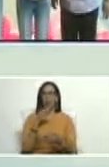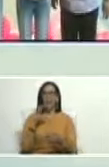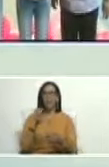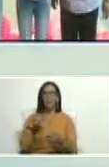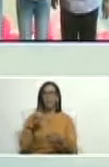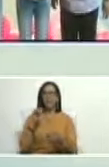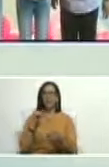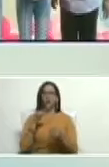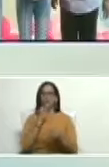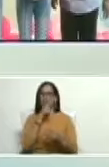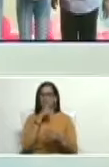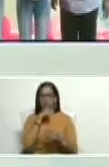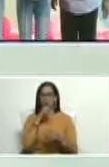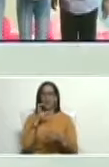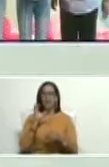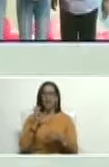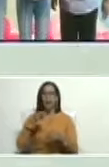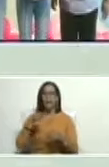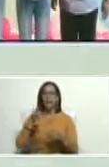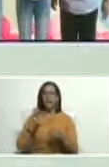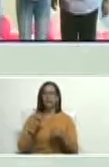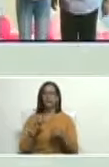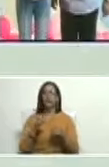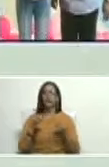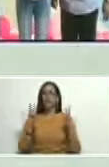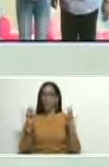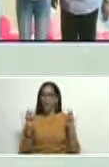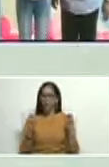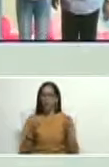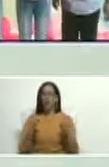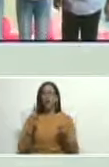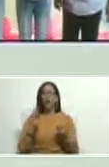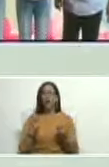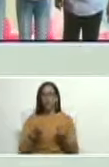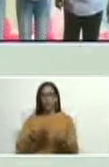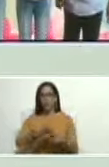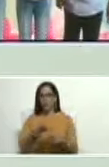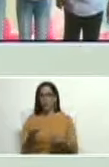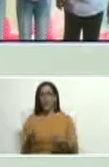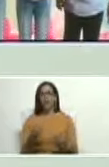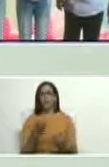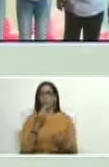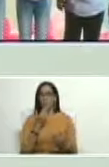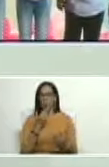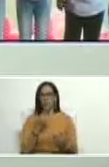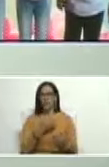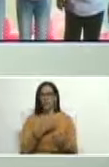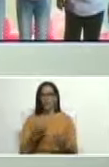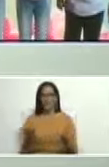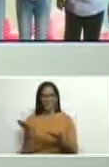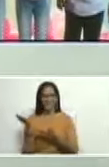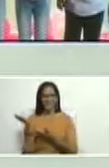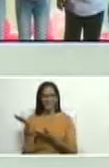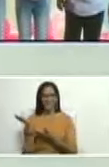Viejo, Capacho Nuevo, Rubio, San Antonio, Ureña. Muy pronto, Karen,